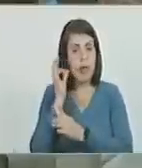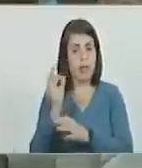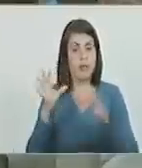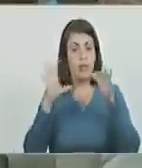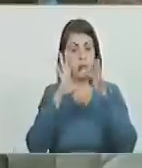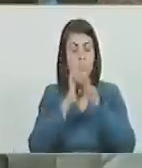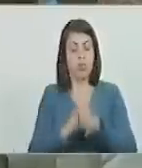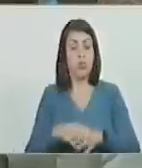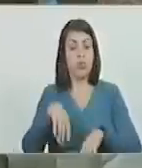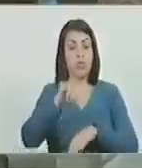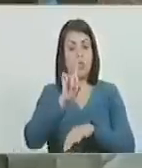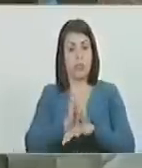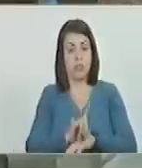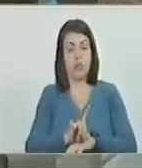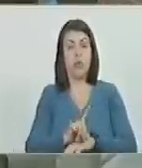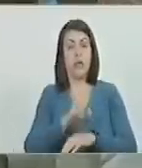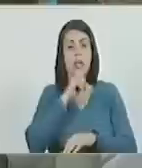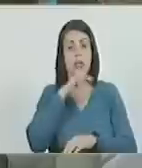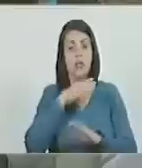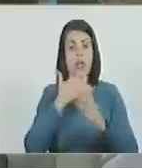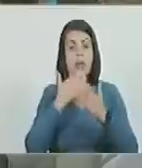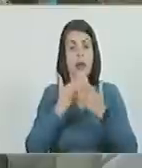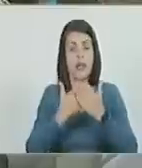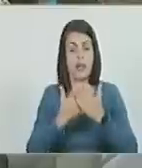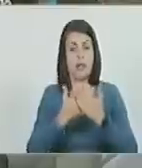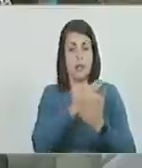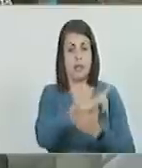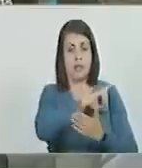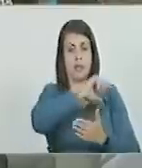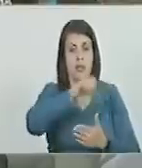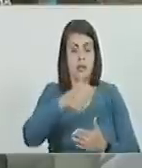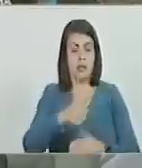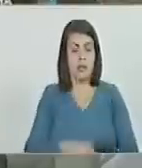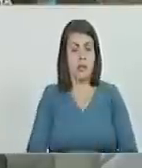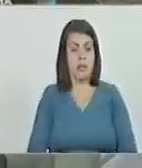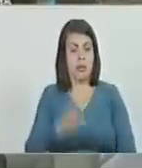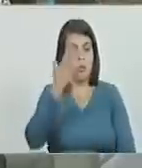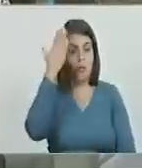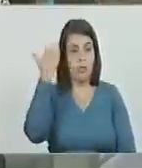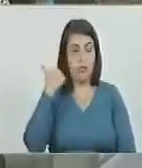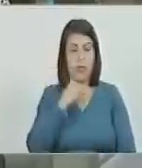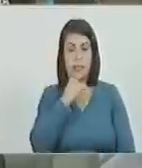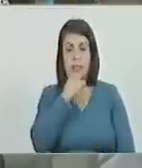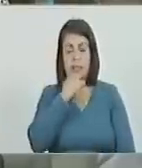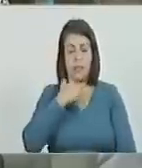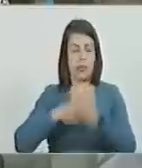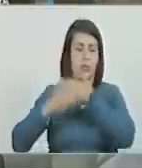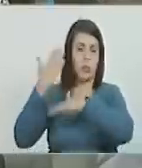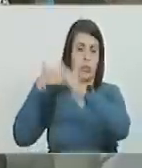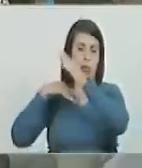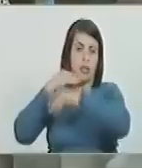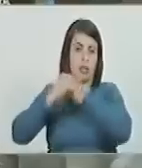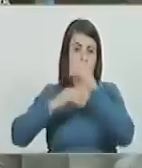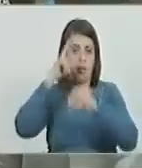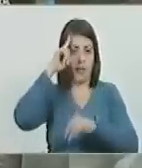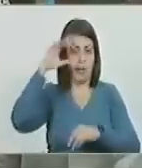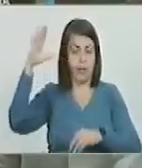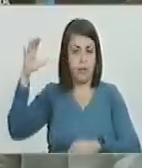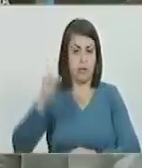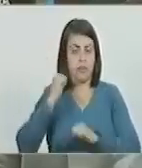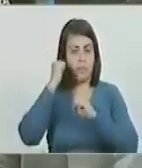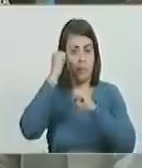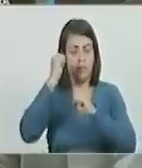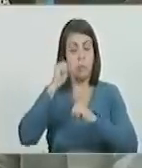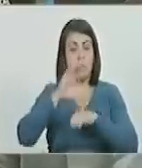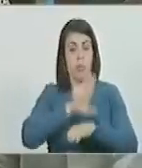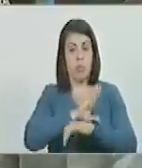lazos históricos gracias a nuestro general, generalísimo Francisco de Miranda, con esos sueños emancipadores de